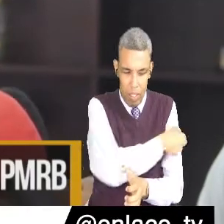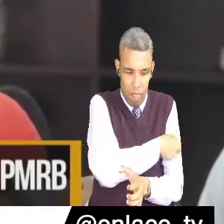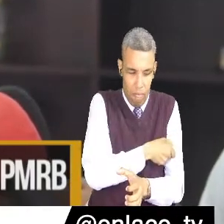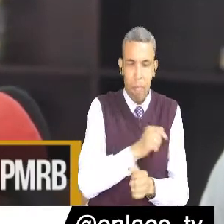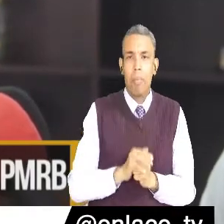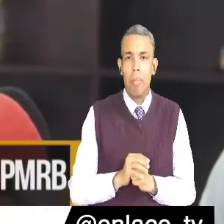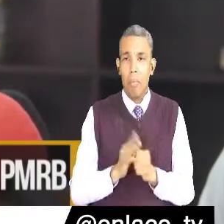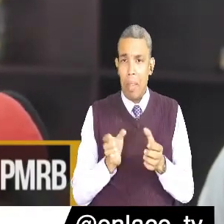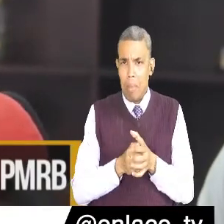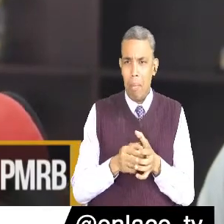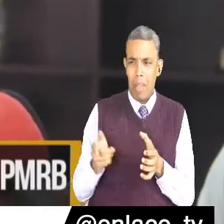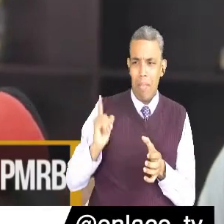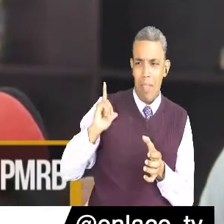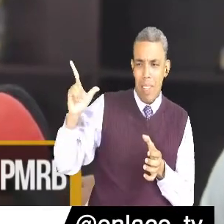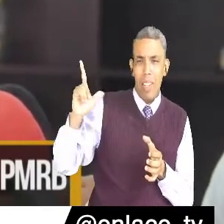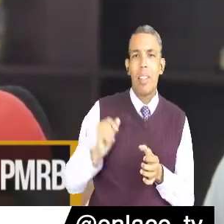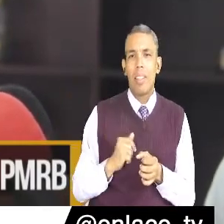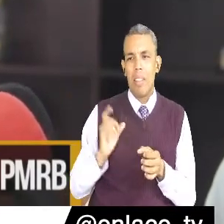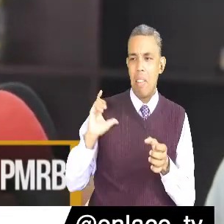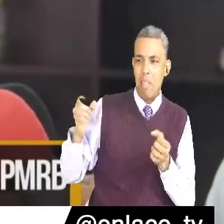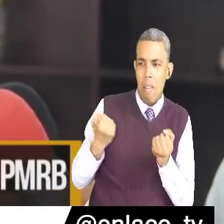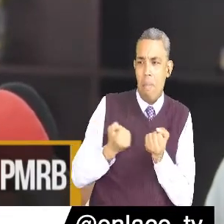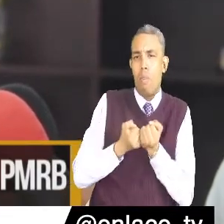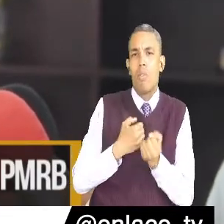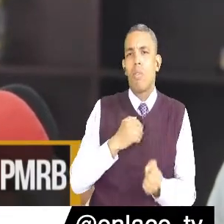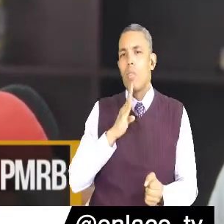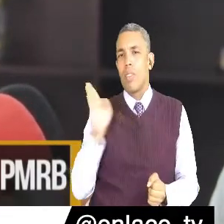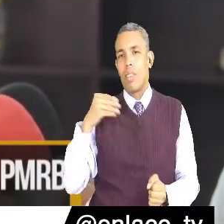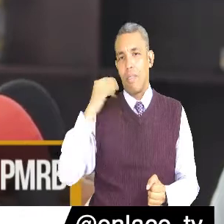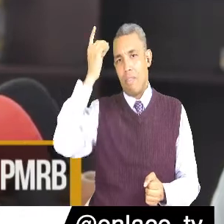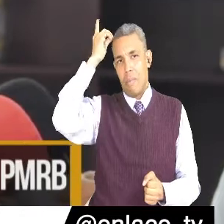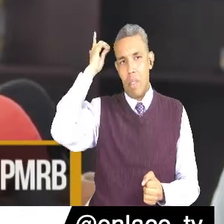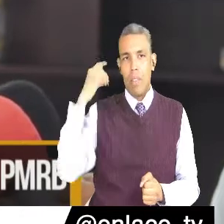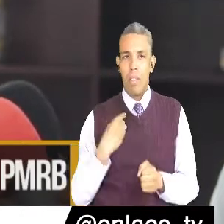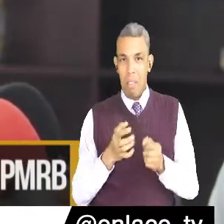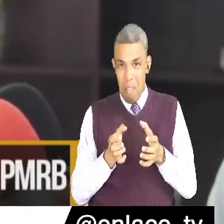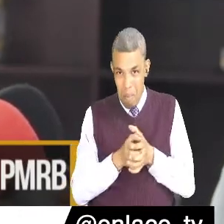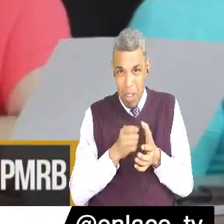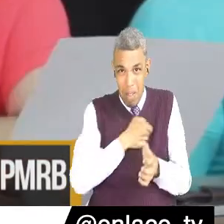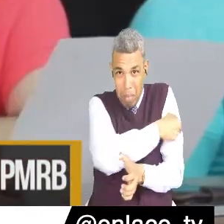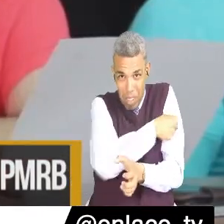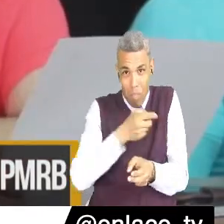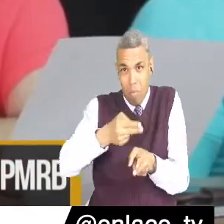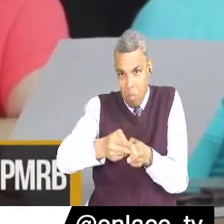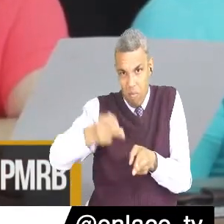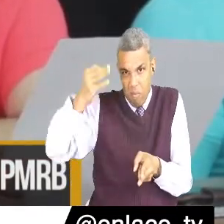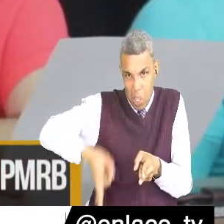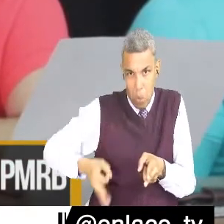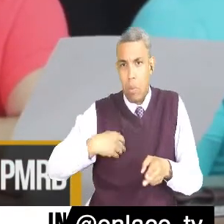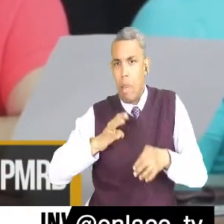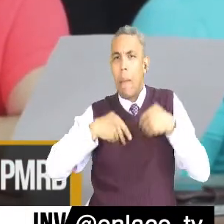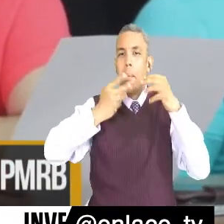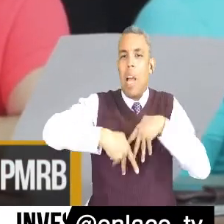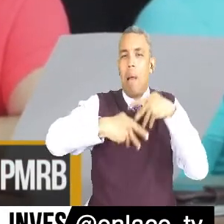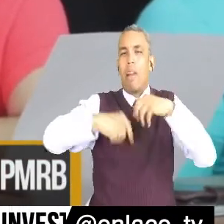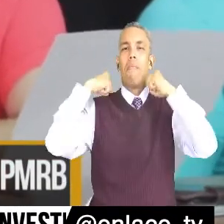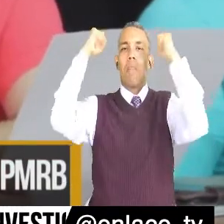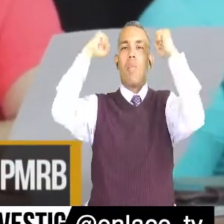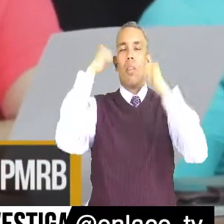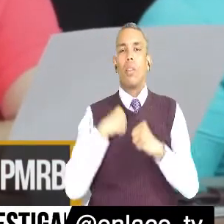señor alcalde, la única salida que nos quedaría sería un gran paro cívico en Barranca Bermeja. La fecha de una movilización cívica aún no